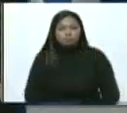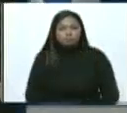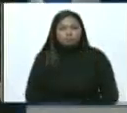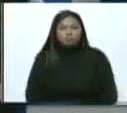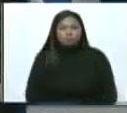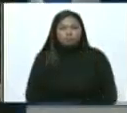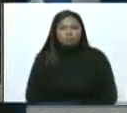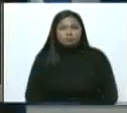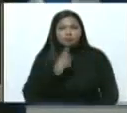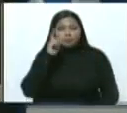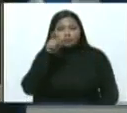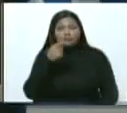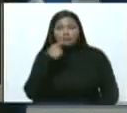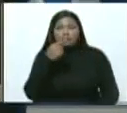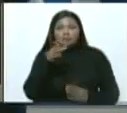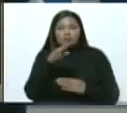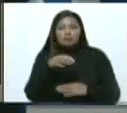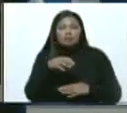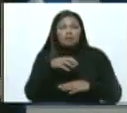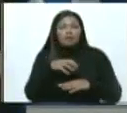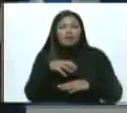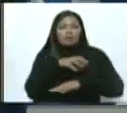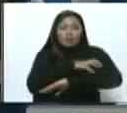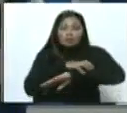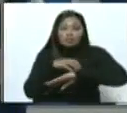de este peluche, como dirían allá en el Tigre.